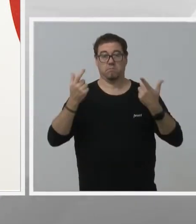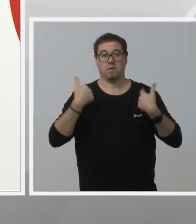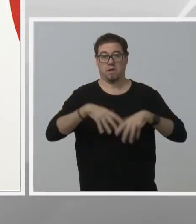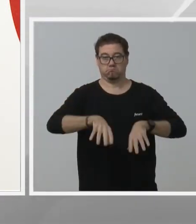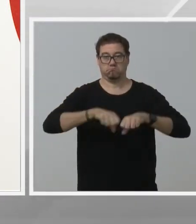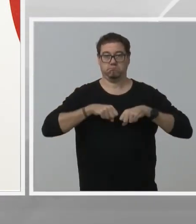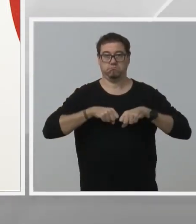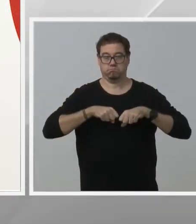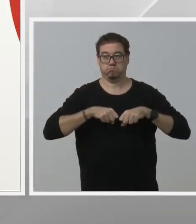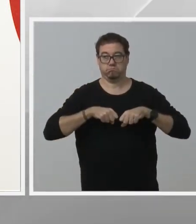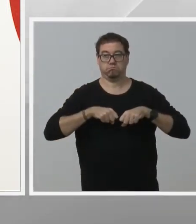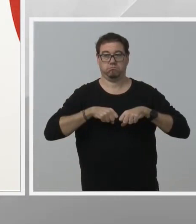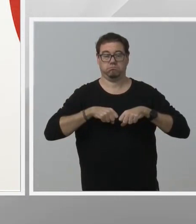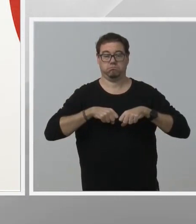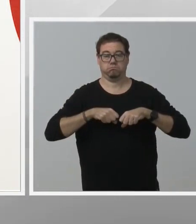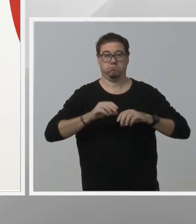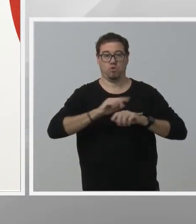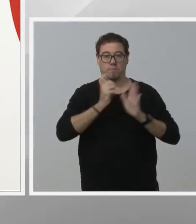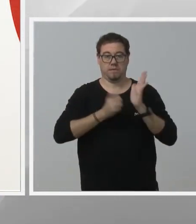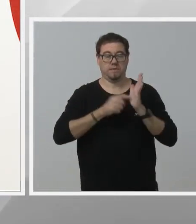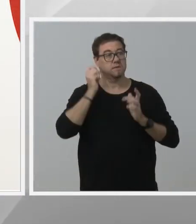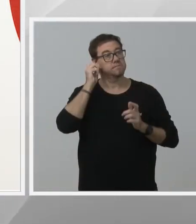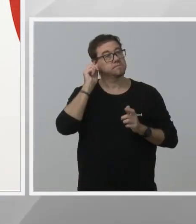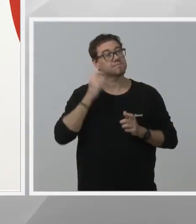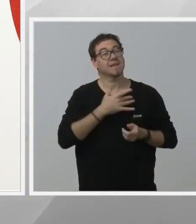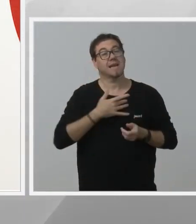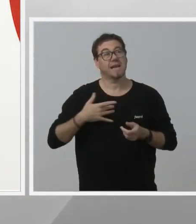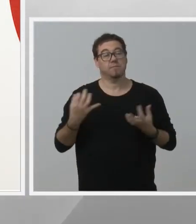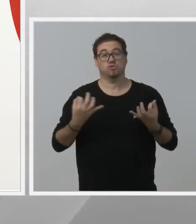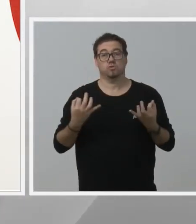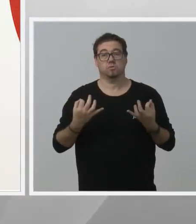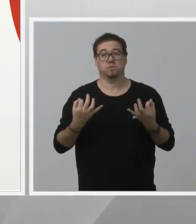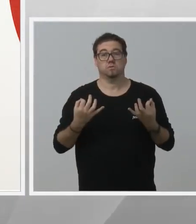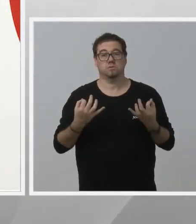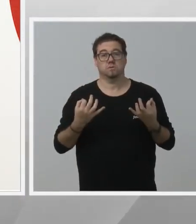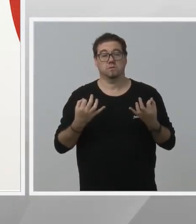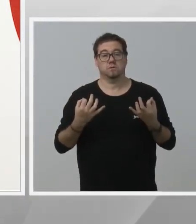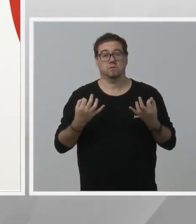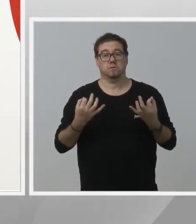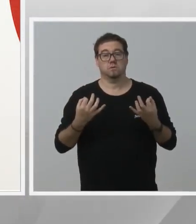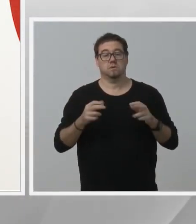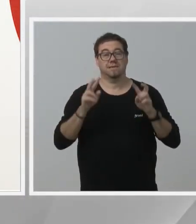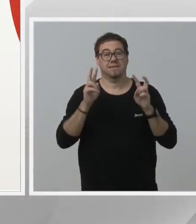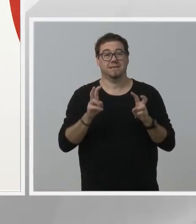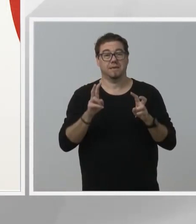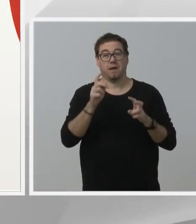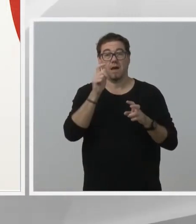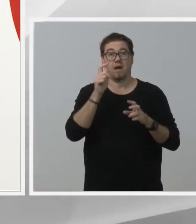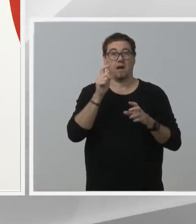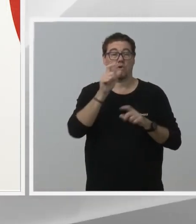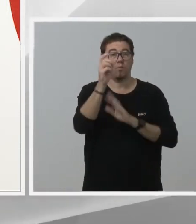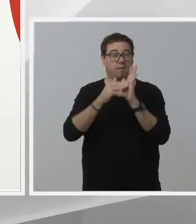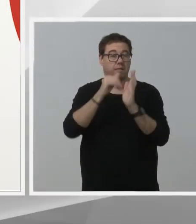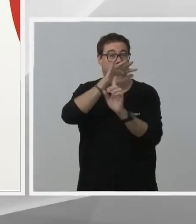tomado posesión en su totalidad, pues lo que queremos es que dejen ese ninguneo de la Comunidad